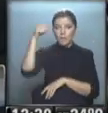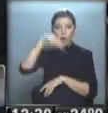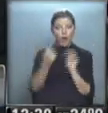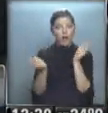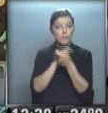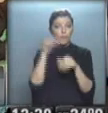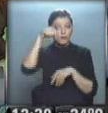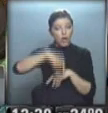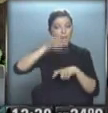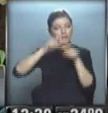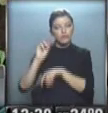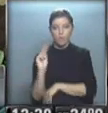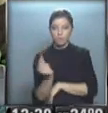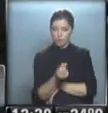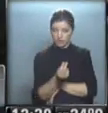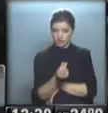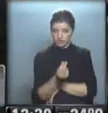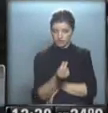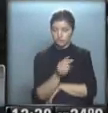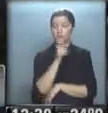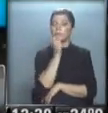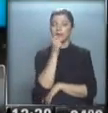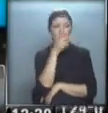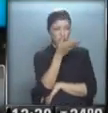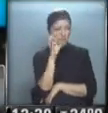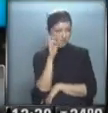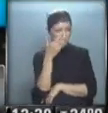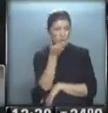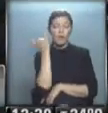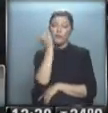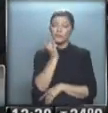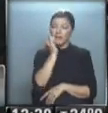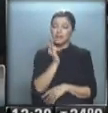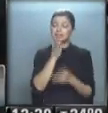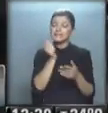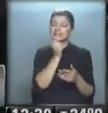Claro, de hecho. Uno se imagina, a propósito de lo que decía Pedro, qué sucedería si